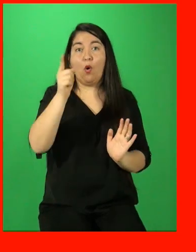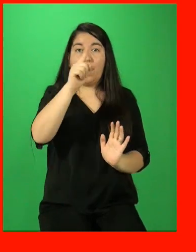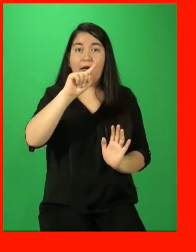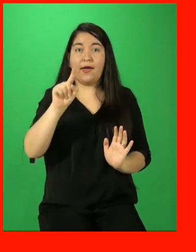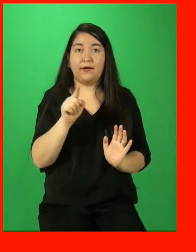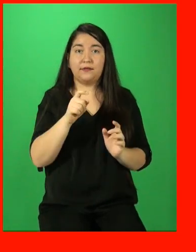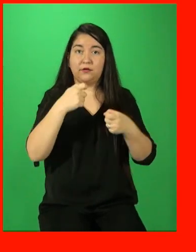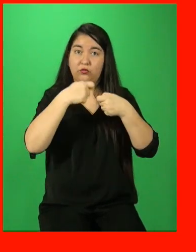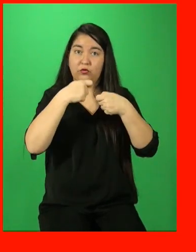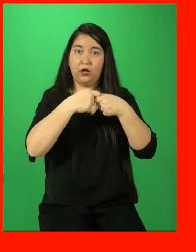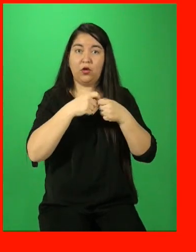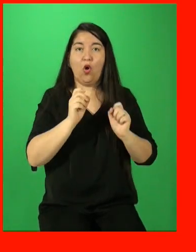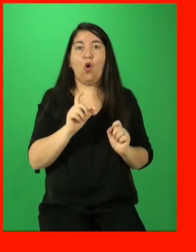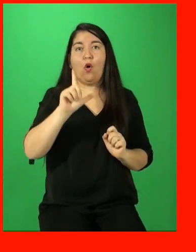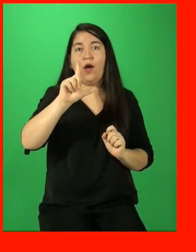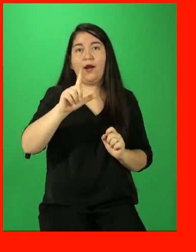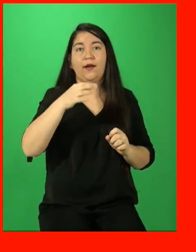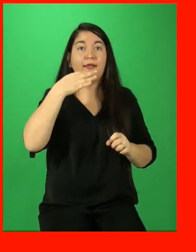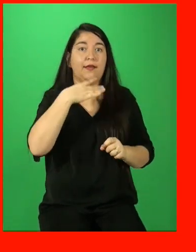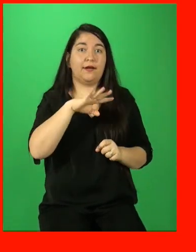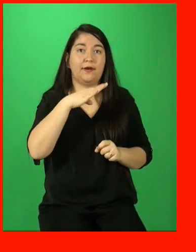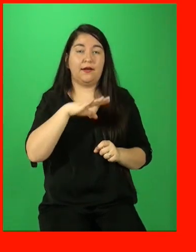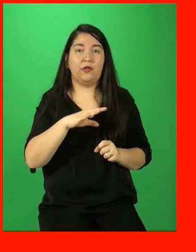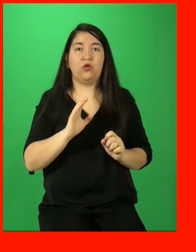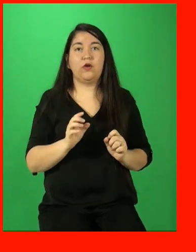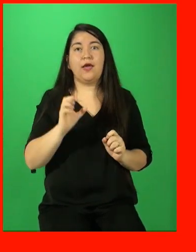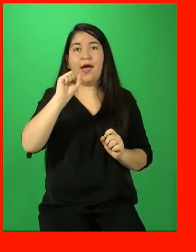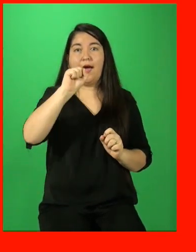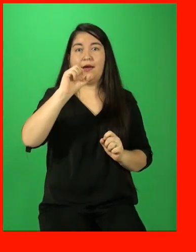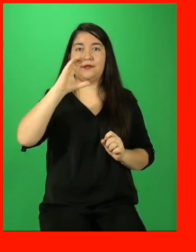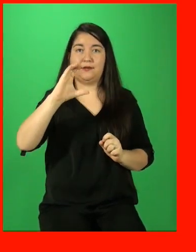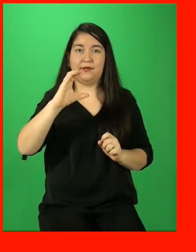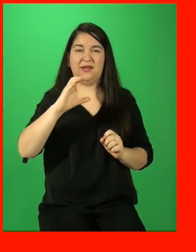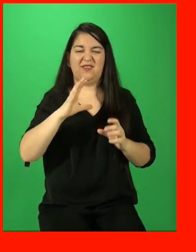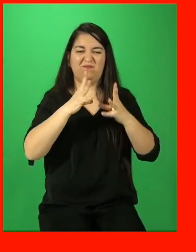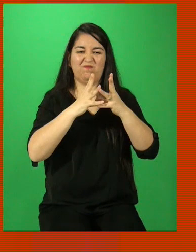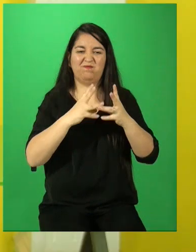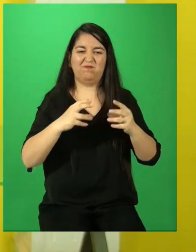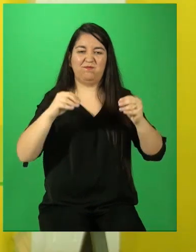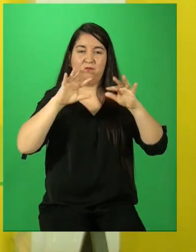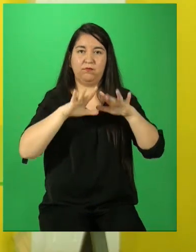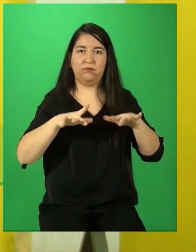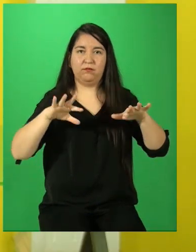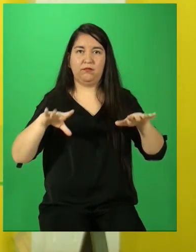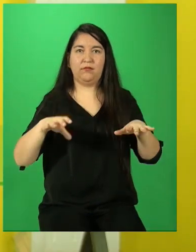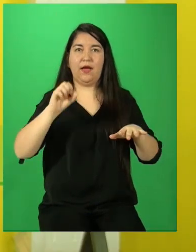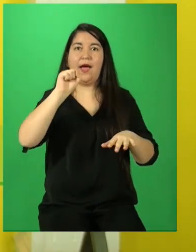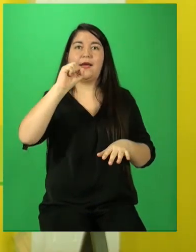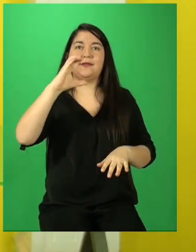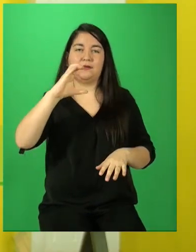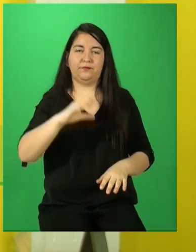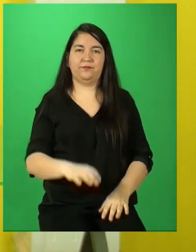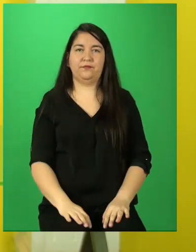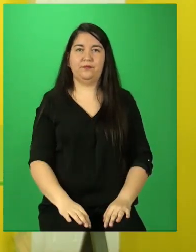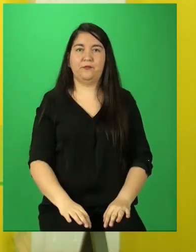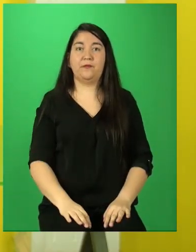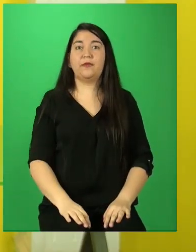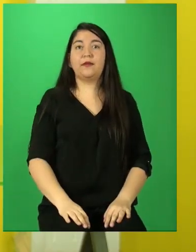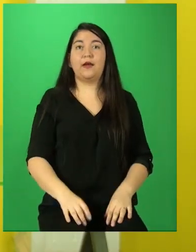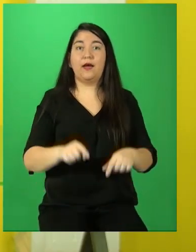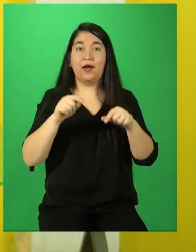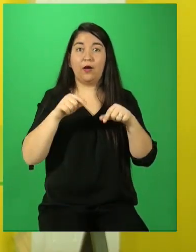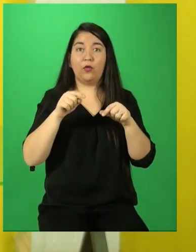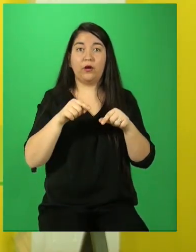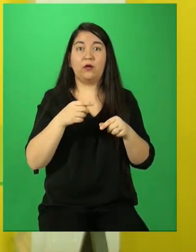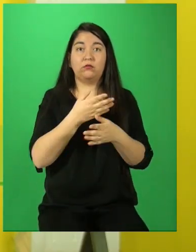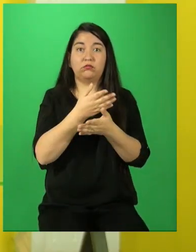estado sólido, L si es líquido y AC si es acuoso. Ahora les voy a dejar a ustedes